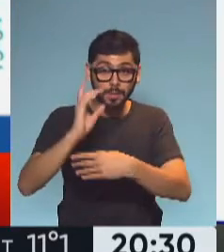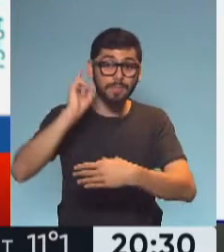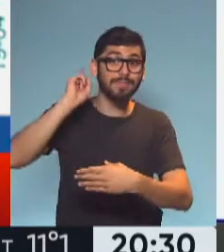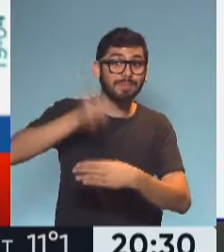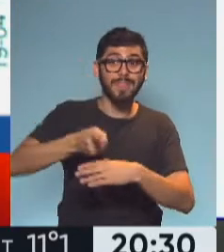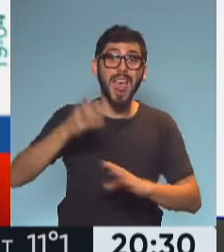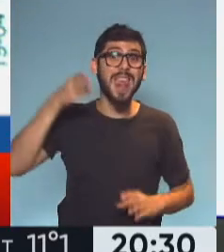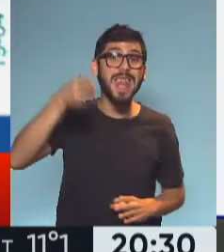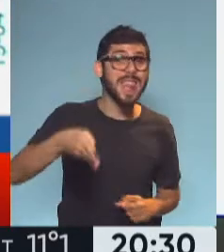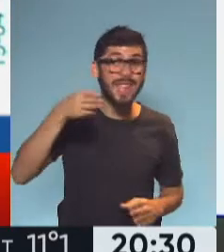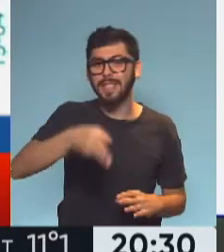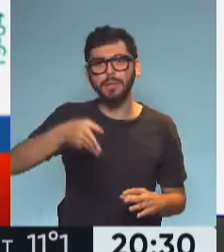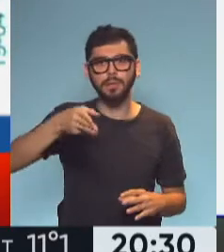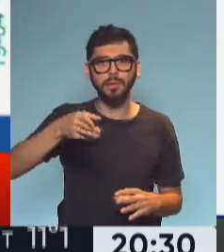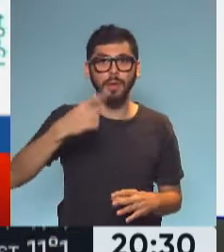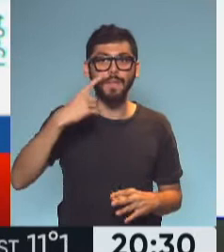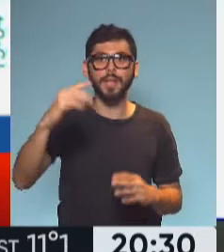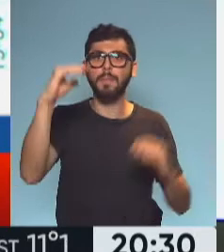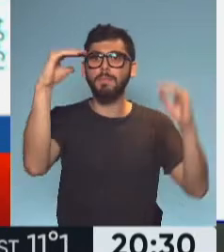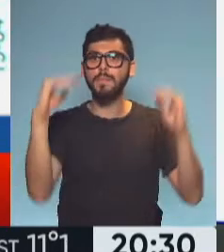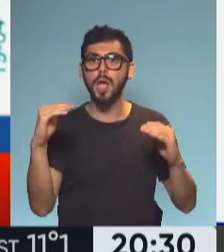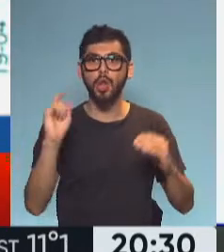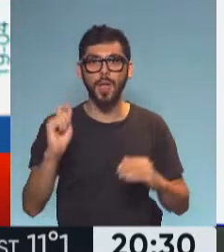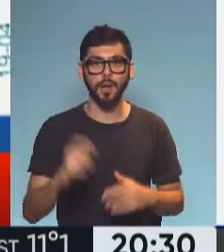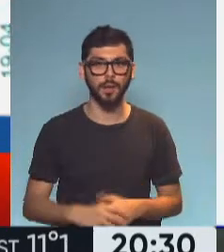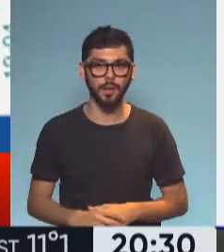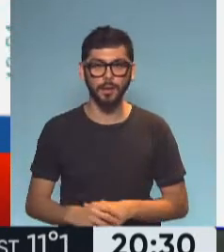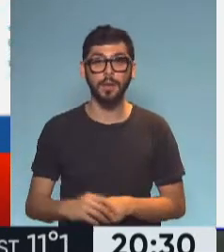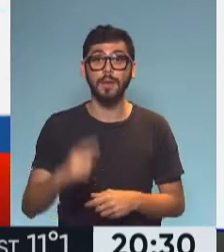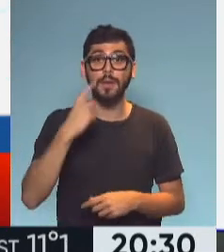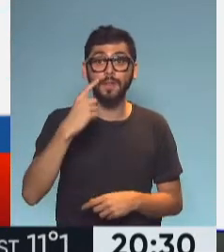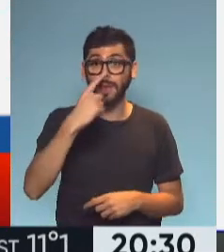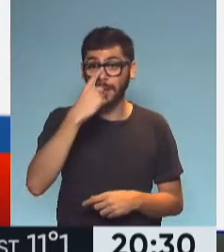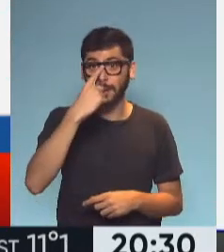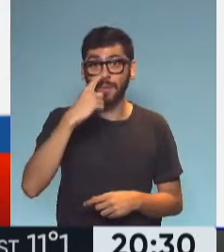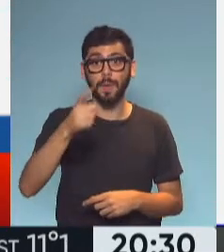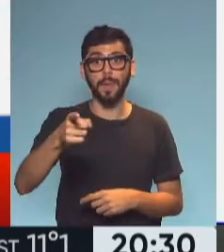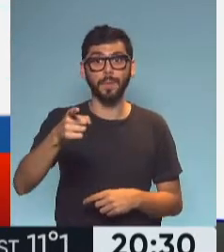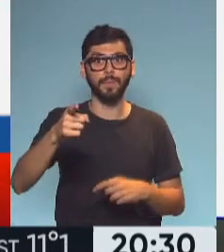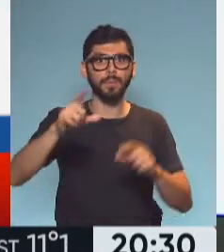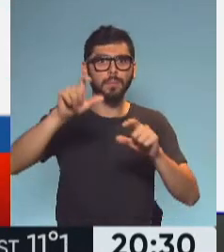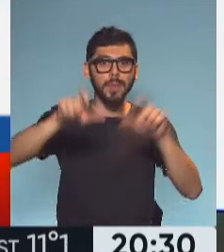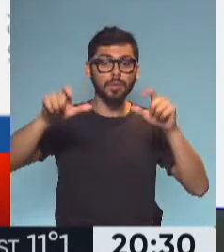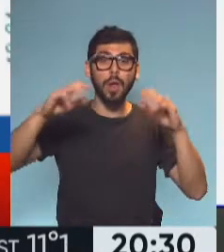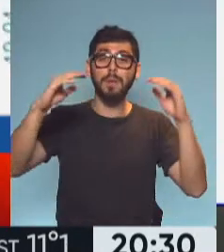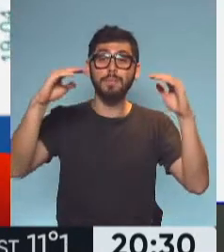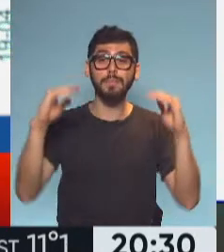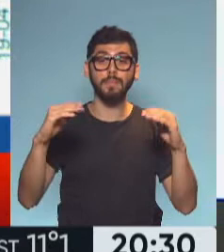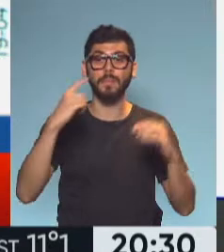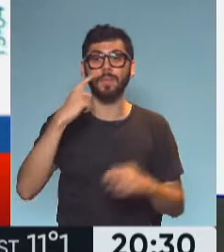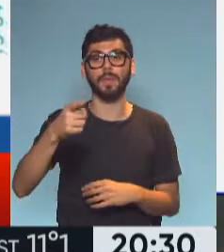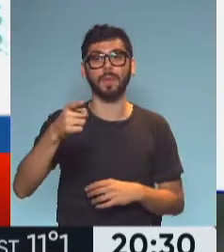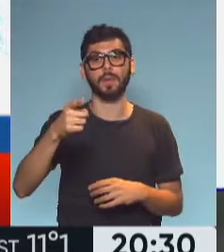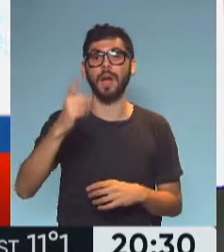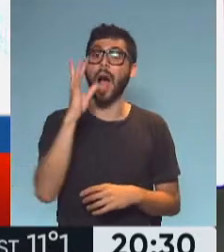impone, y fíjese quién baja más de todo, ¿sí? Fíjese cómo cae el número en